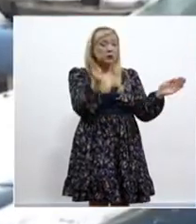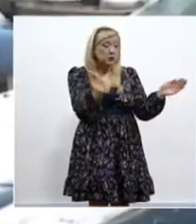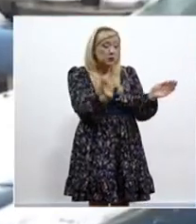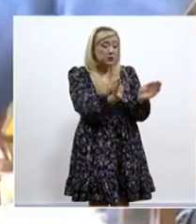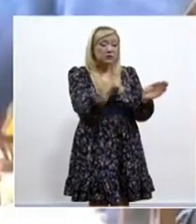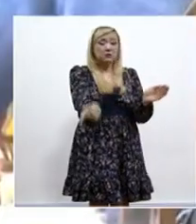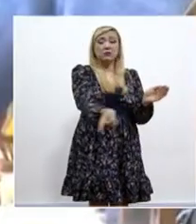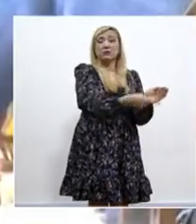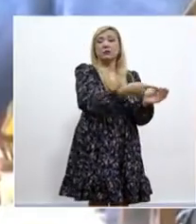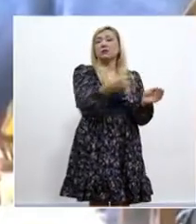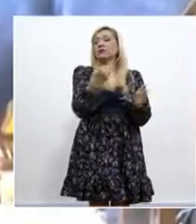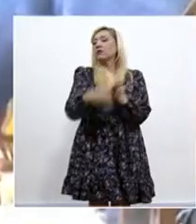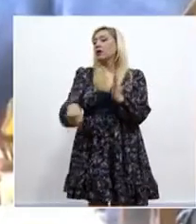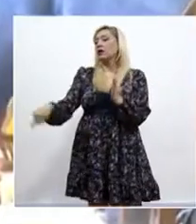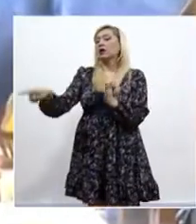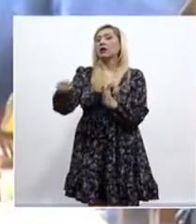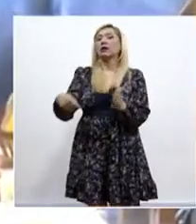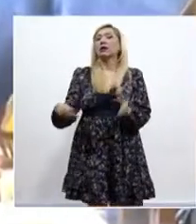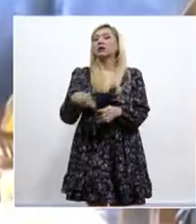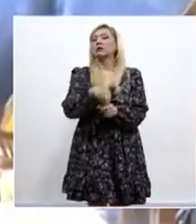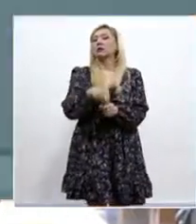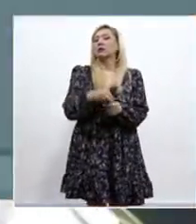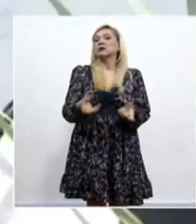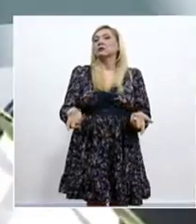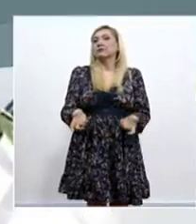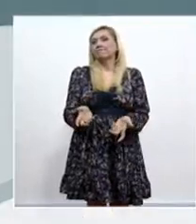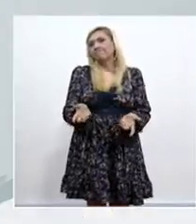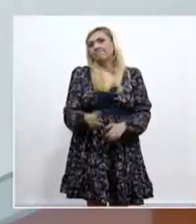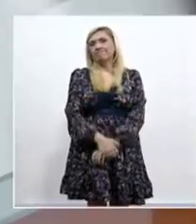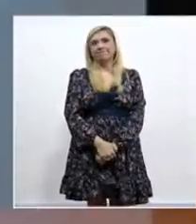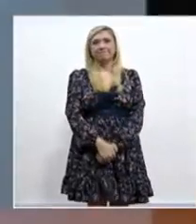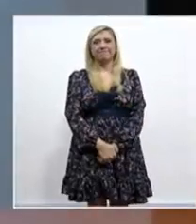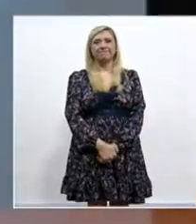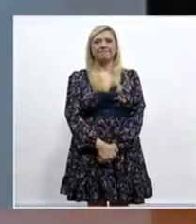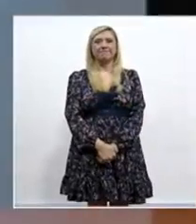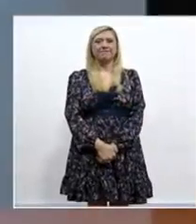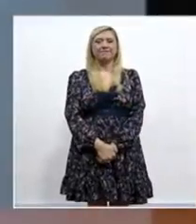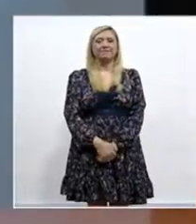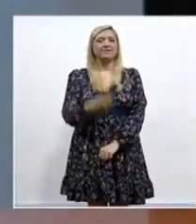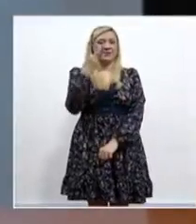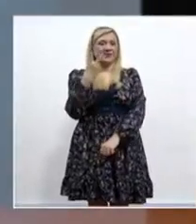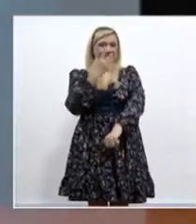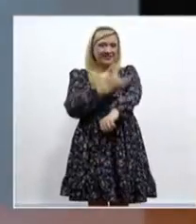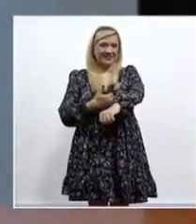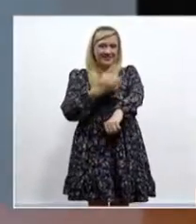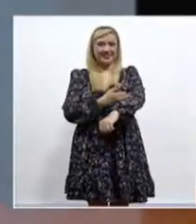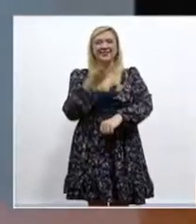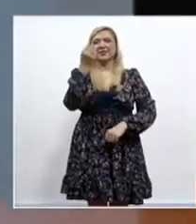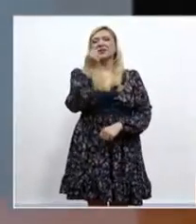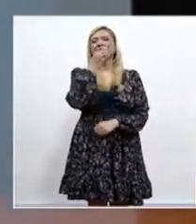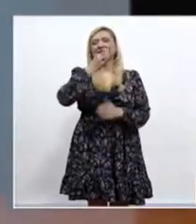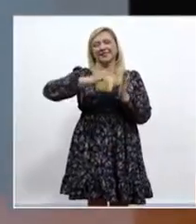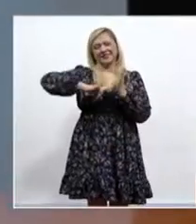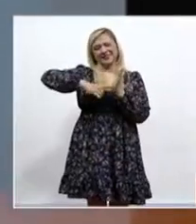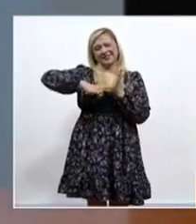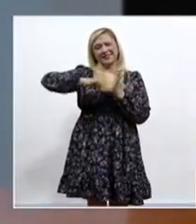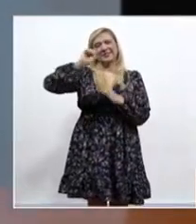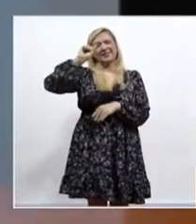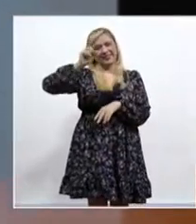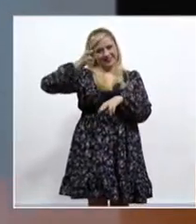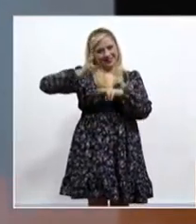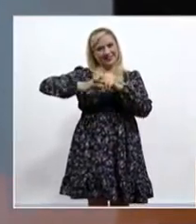otras cosas, recibe informes de los estados en la materia y emite recomendaciones y observaciones. Recibe también comunicaciones